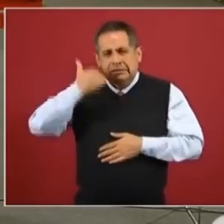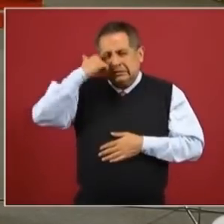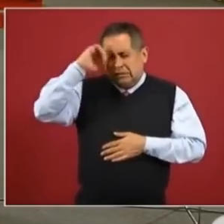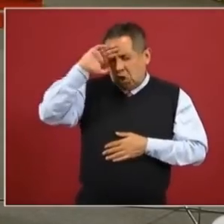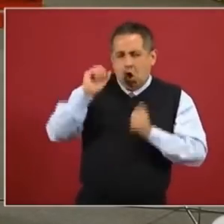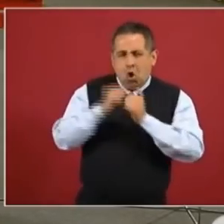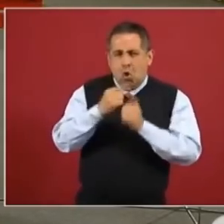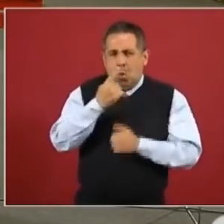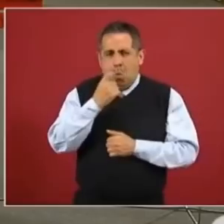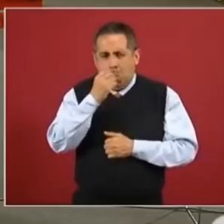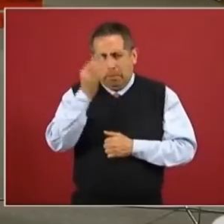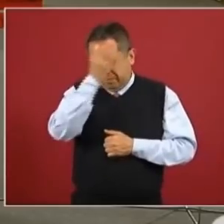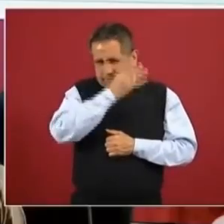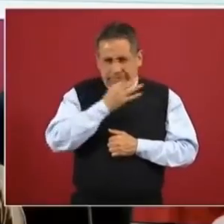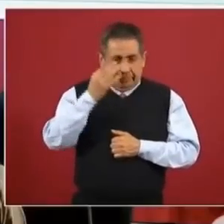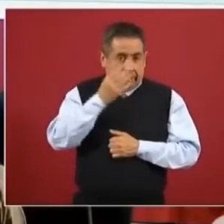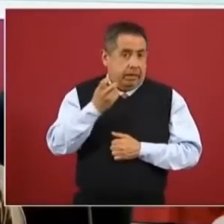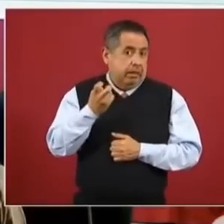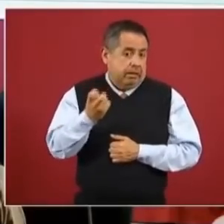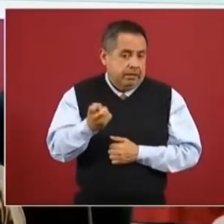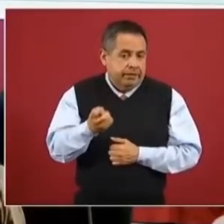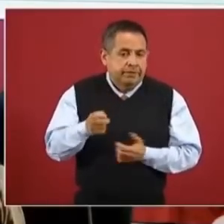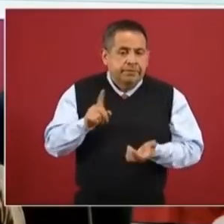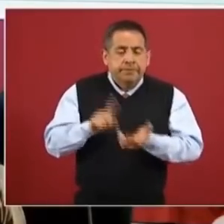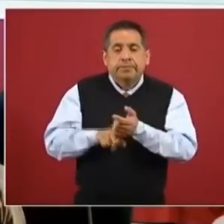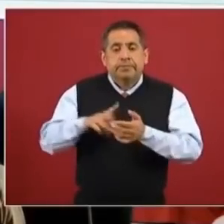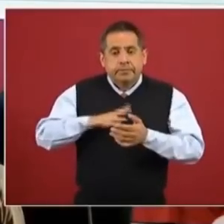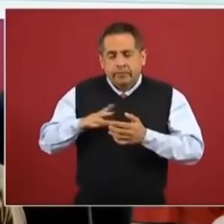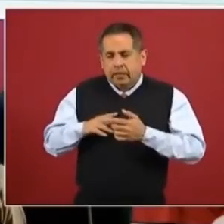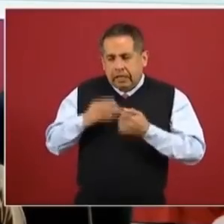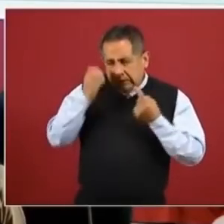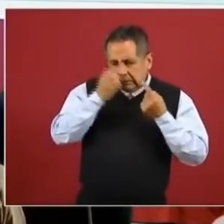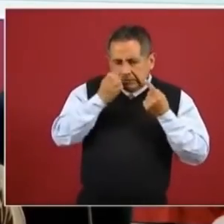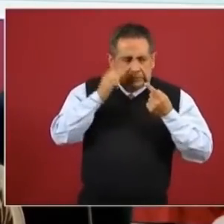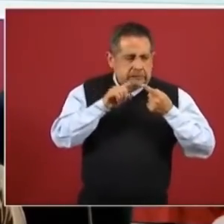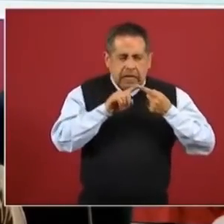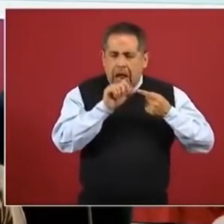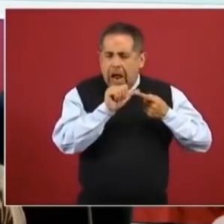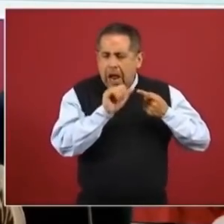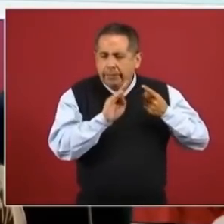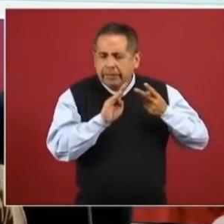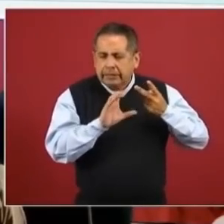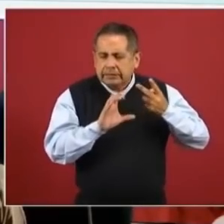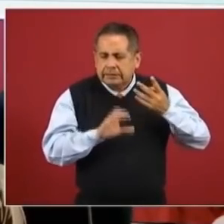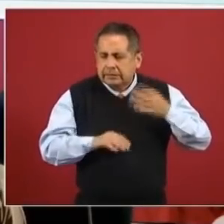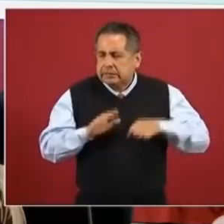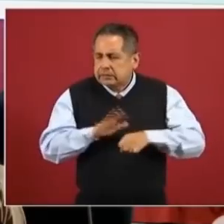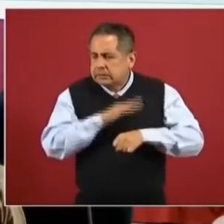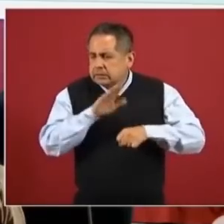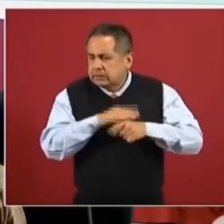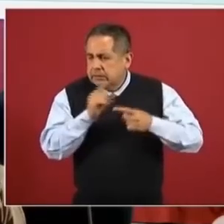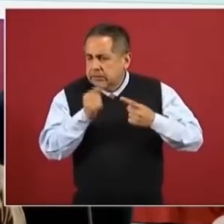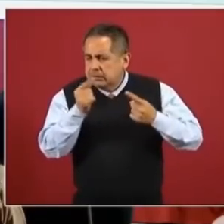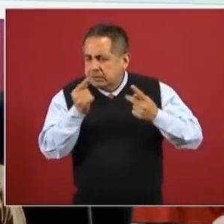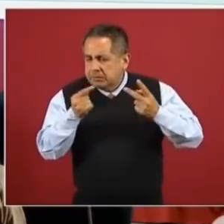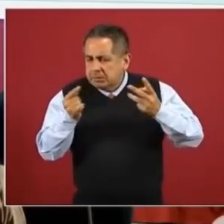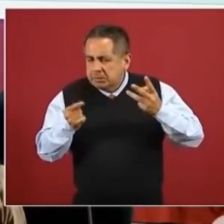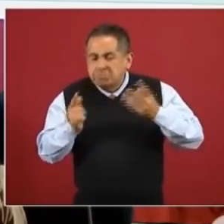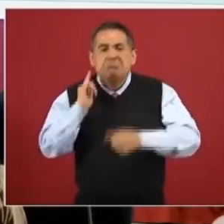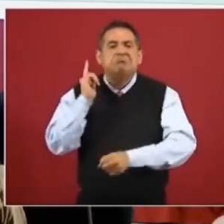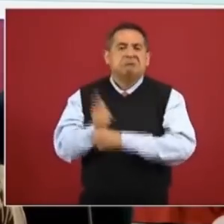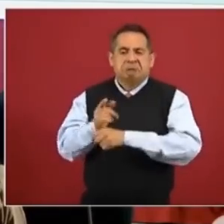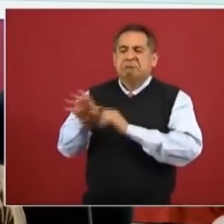y dentro de este sistema existen algunos pasos a seguir para que todas las unidades de salud nos